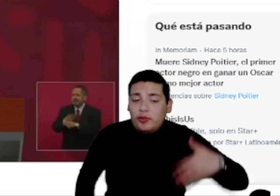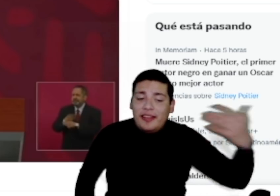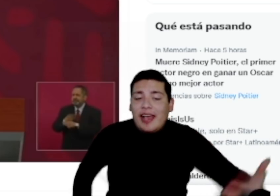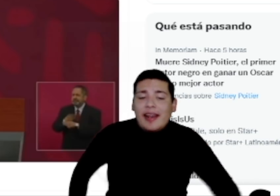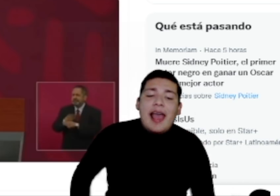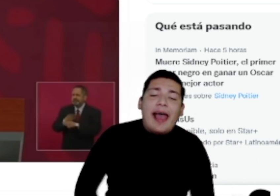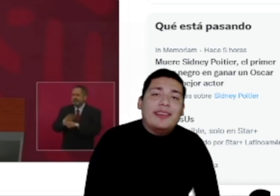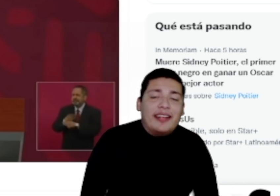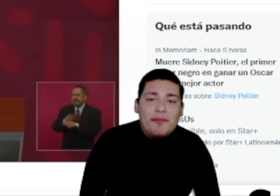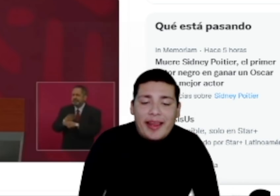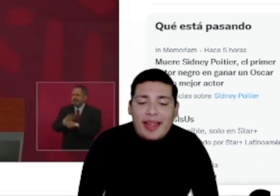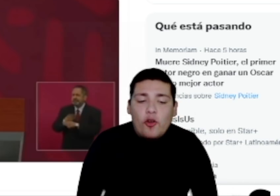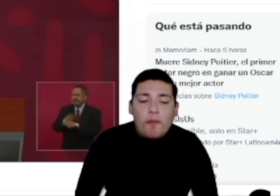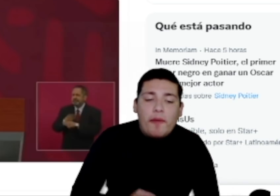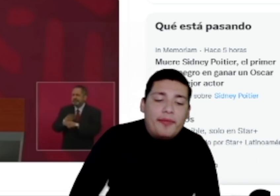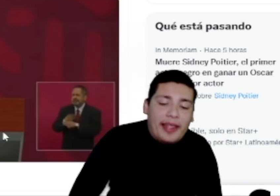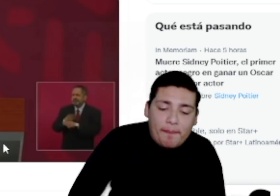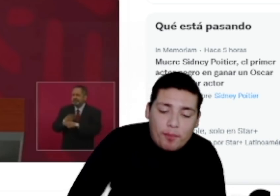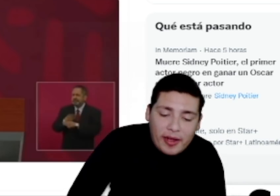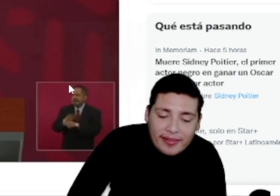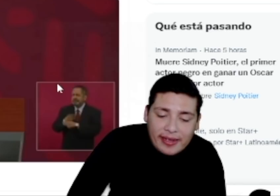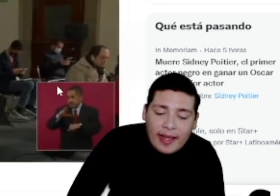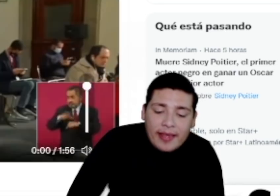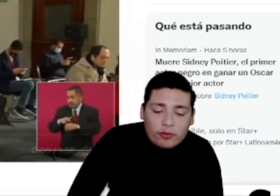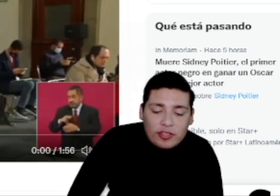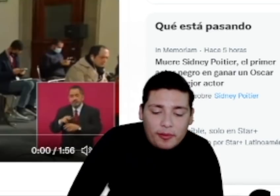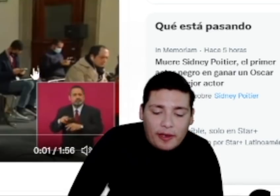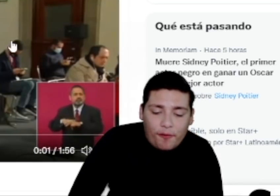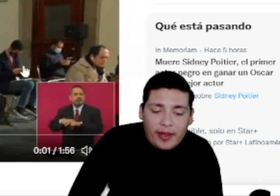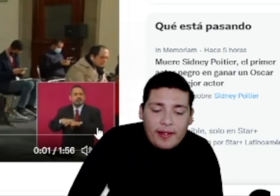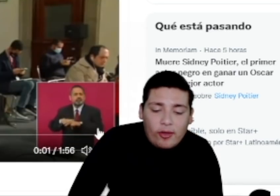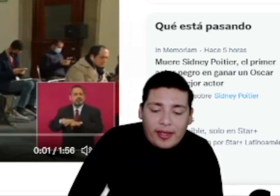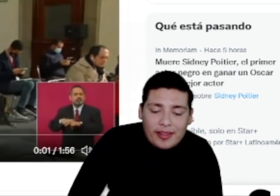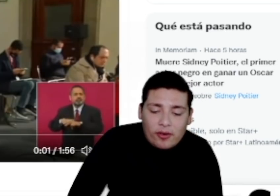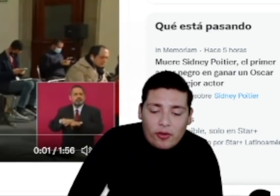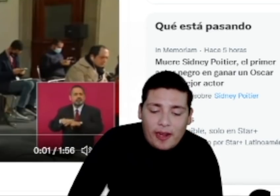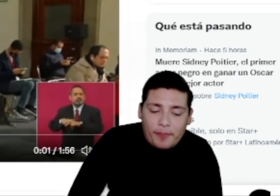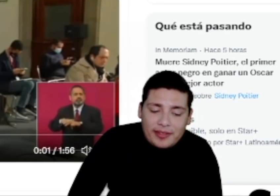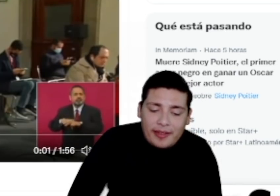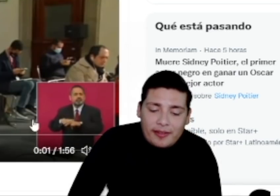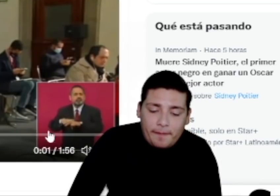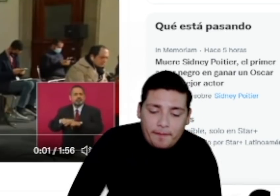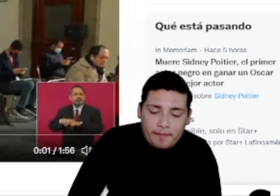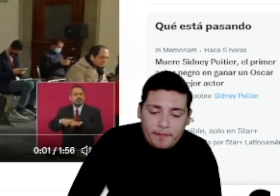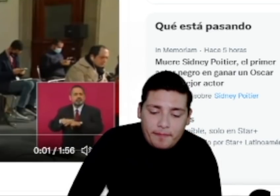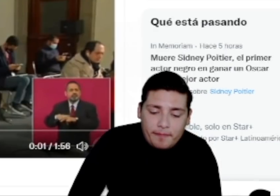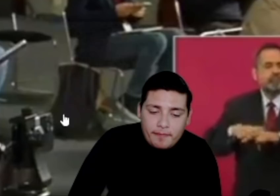pueden utilizar al Tren Maya como bandera política. Escuchemos qué fue lo que dijo el